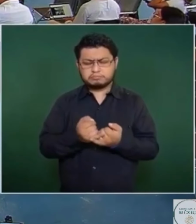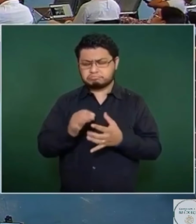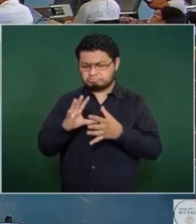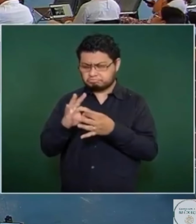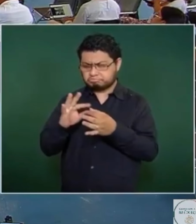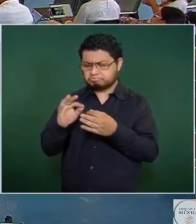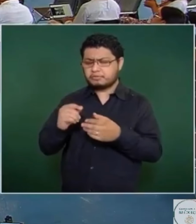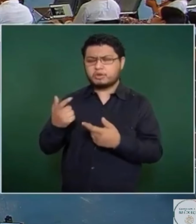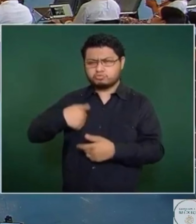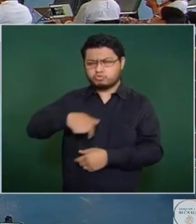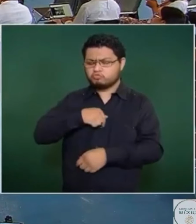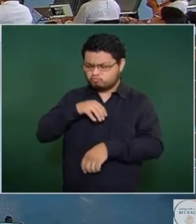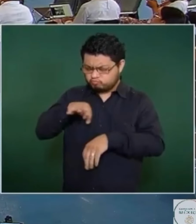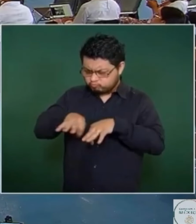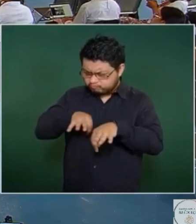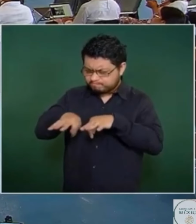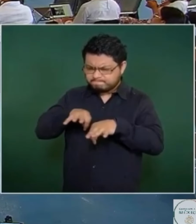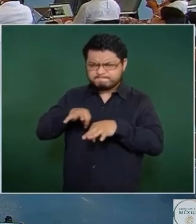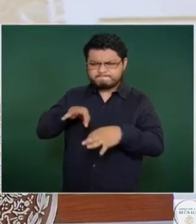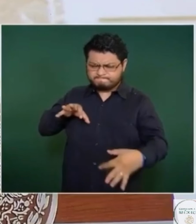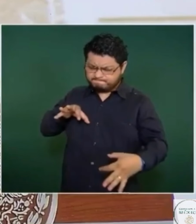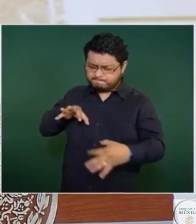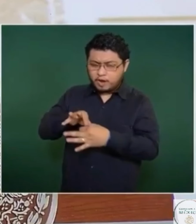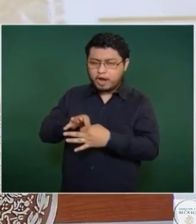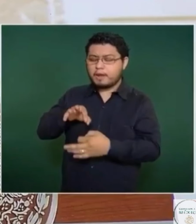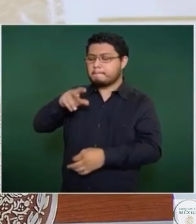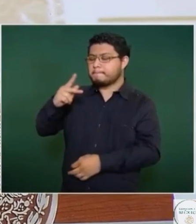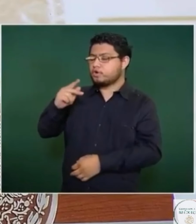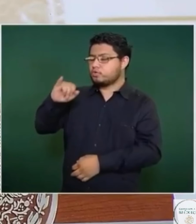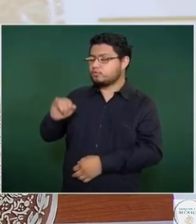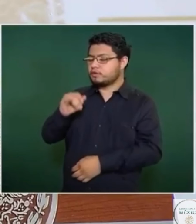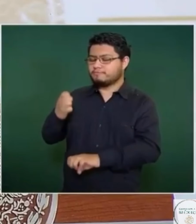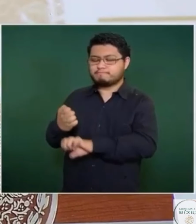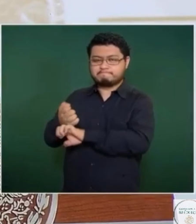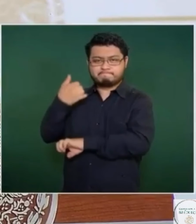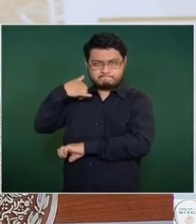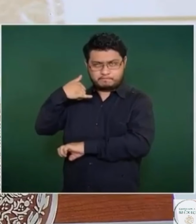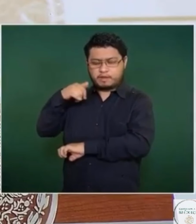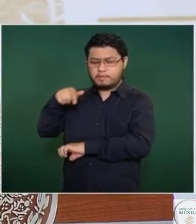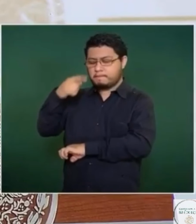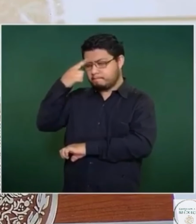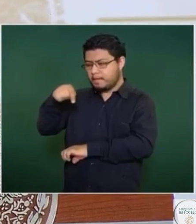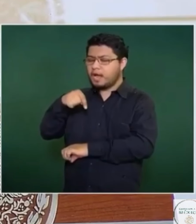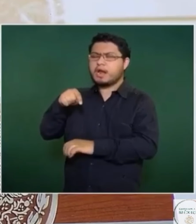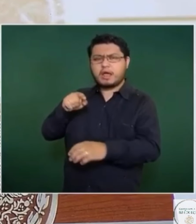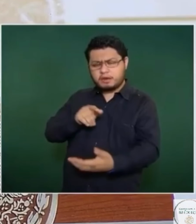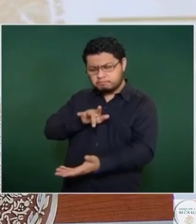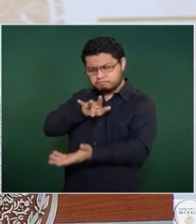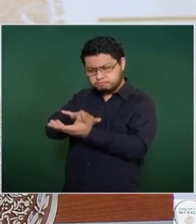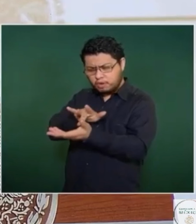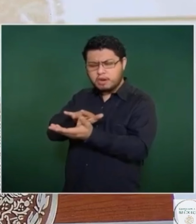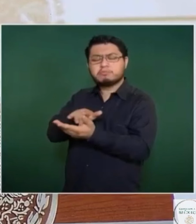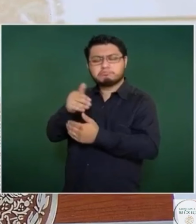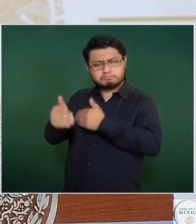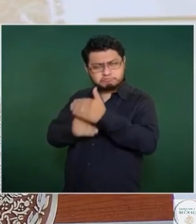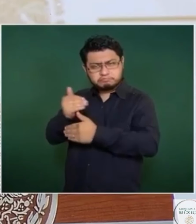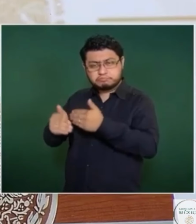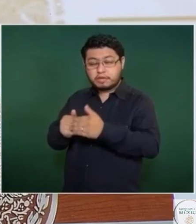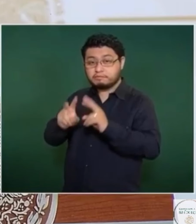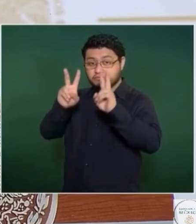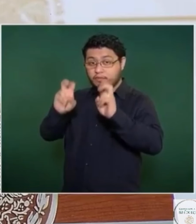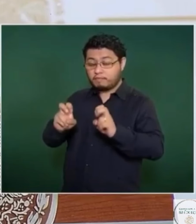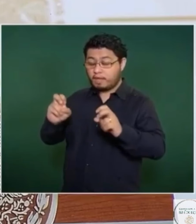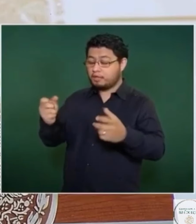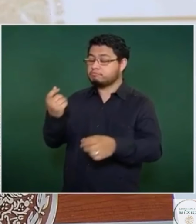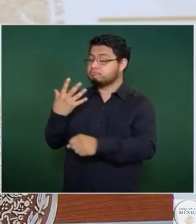muy fuertemente con el Poder Judicial, dotándoles de los recursos necesarios para que puedan tener también una mejora en su tecnología